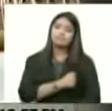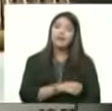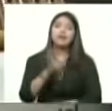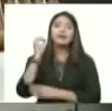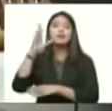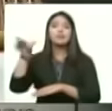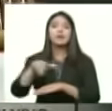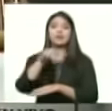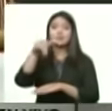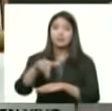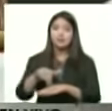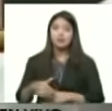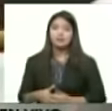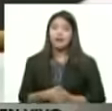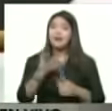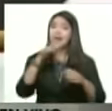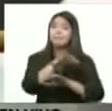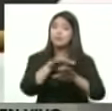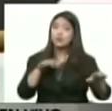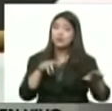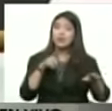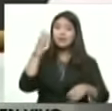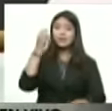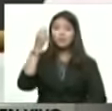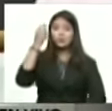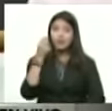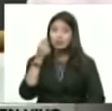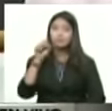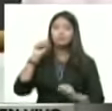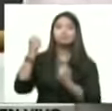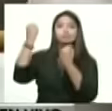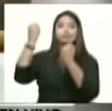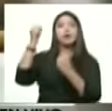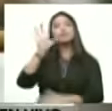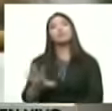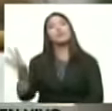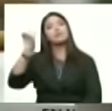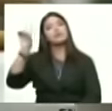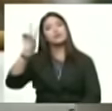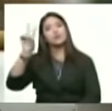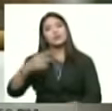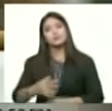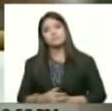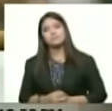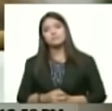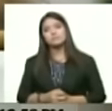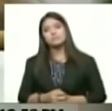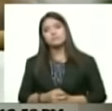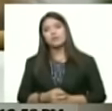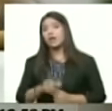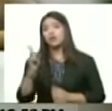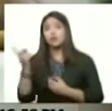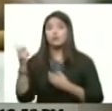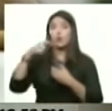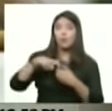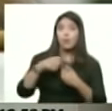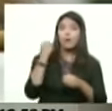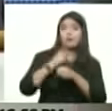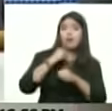Asamblea Nacional y la mayoría que lo controla le esté dando la espalda al país en este momento. Y en vez de incorporarse de